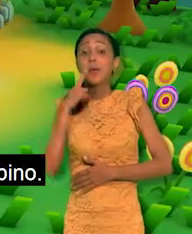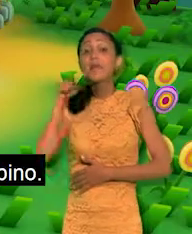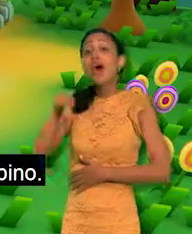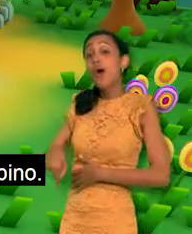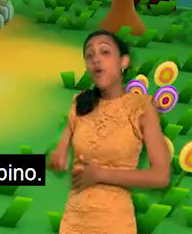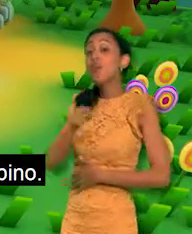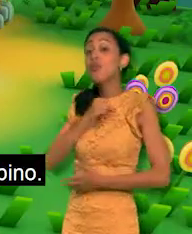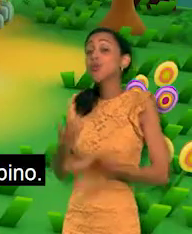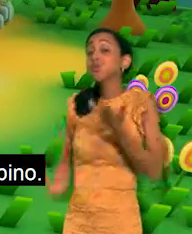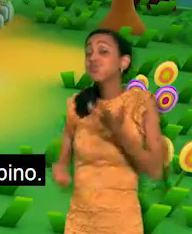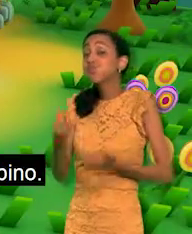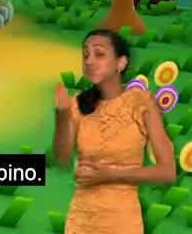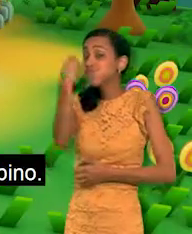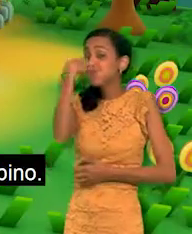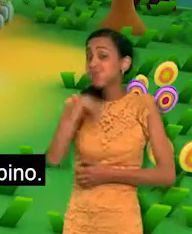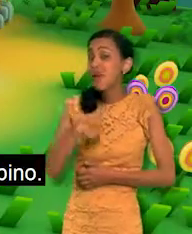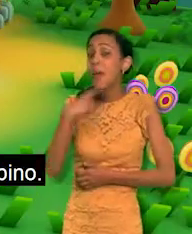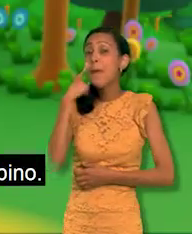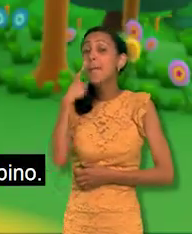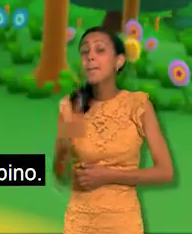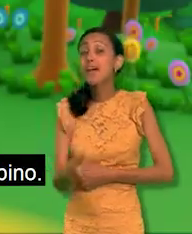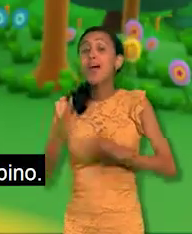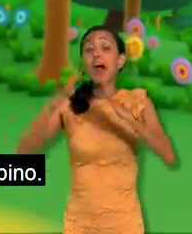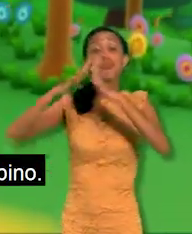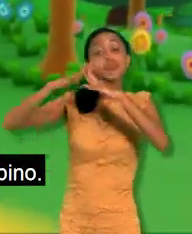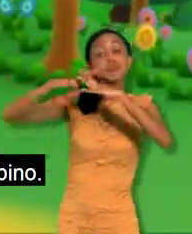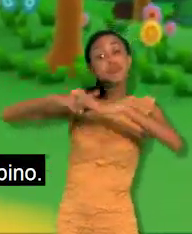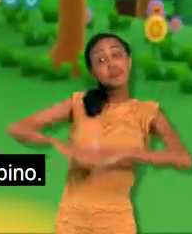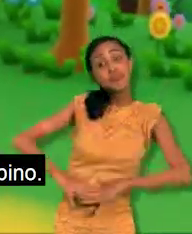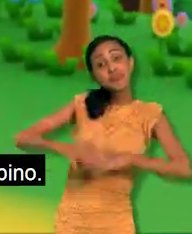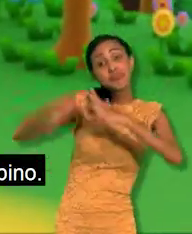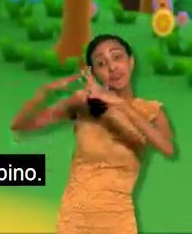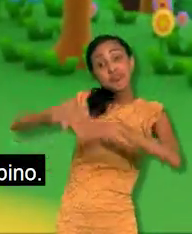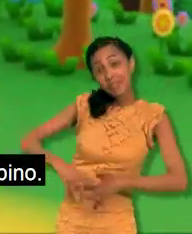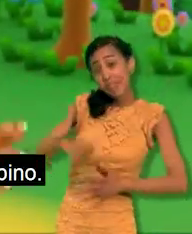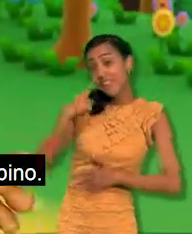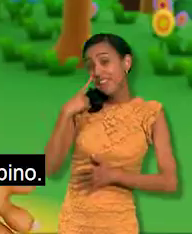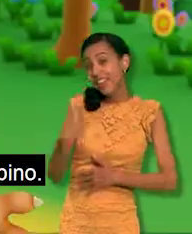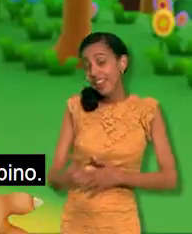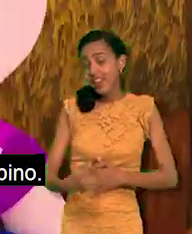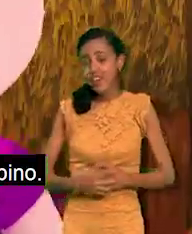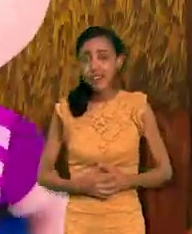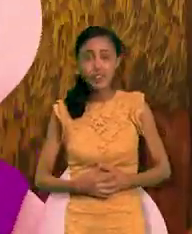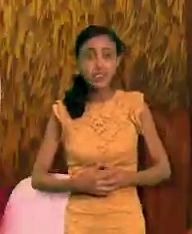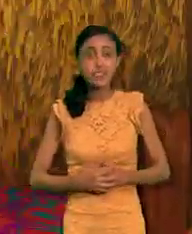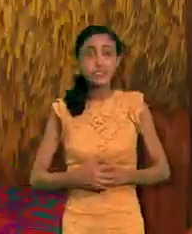Llego tu hora, tocino. Fue la casa de guavino.